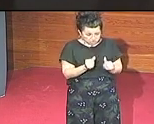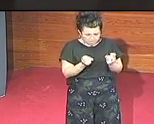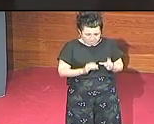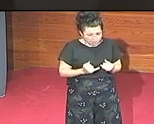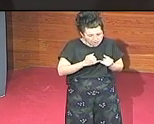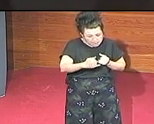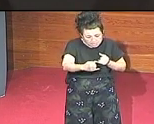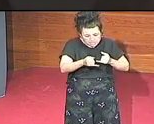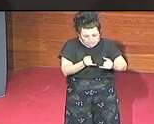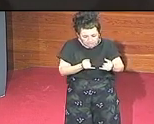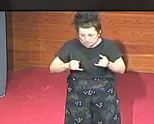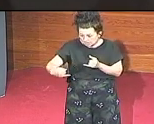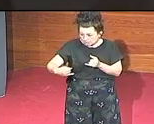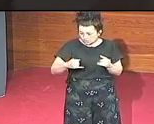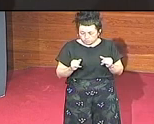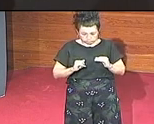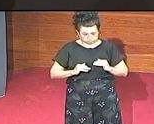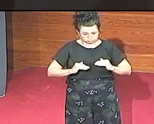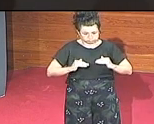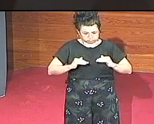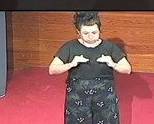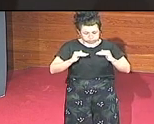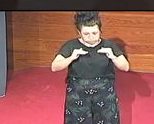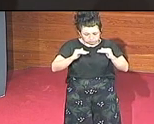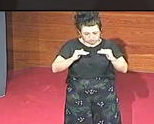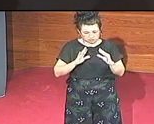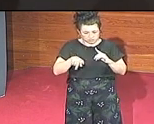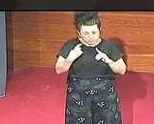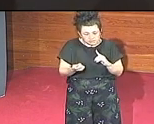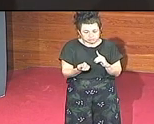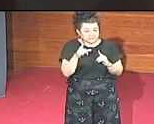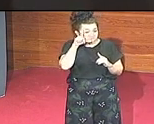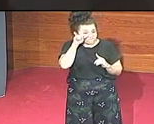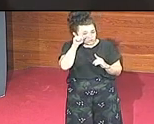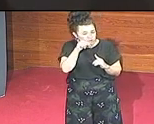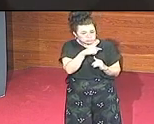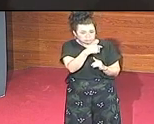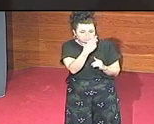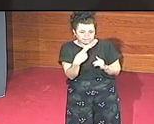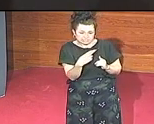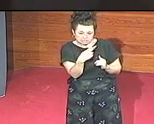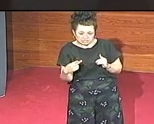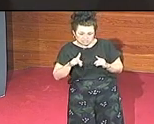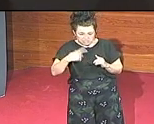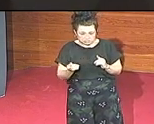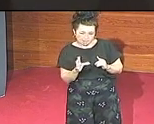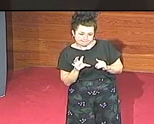línea levantando todas las líneas luego cuando tienes al armazón lo pintas en photoshop y luego ya componen la página